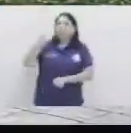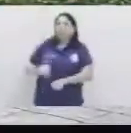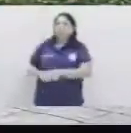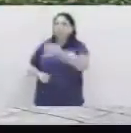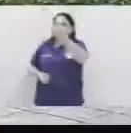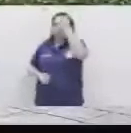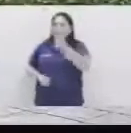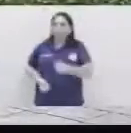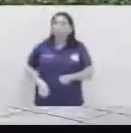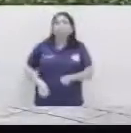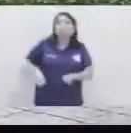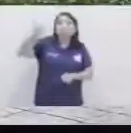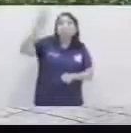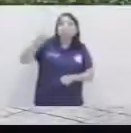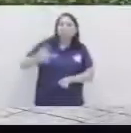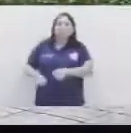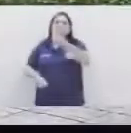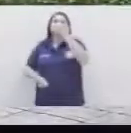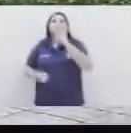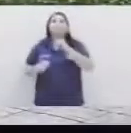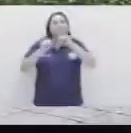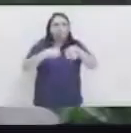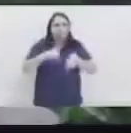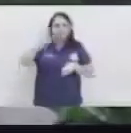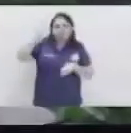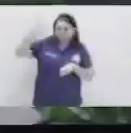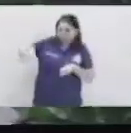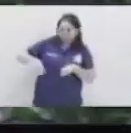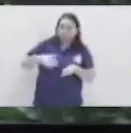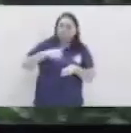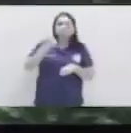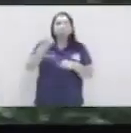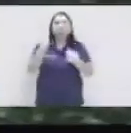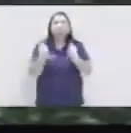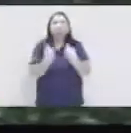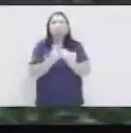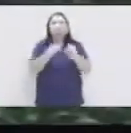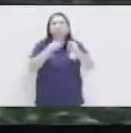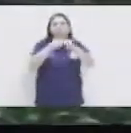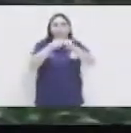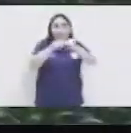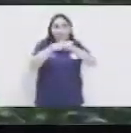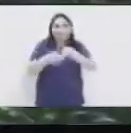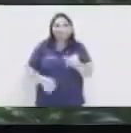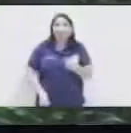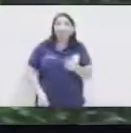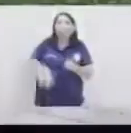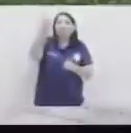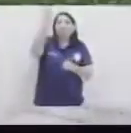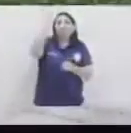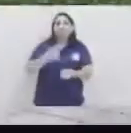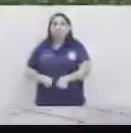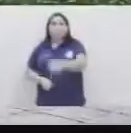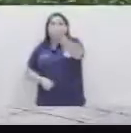gana. Lanzo y atrapo. Muy bien. Lanzo y